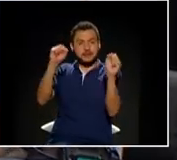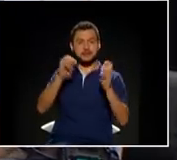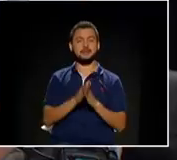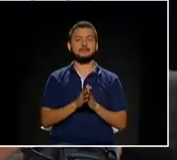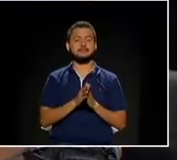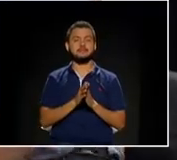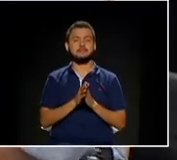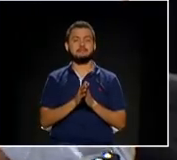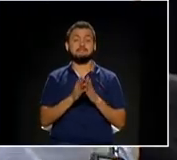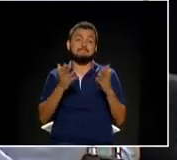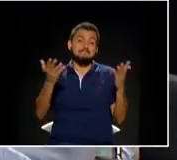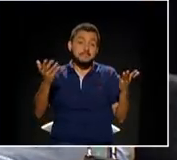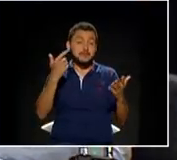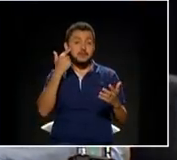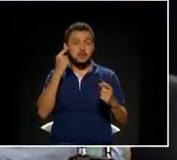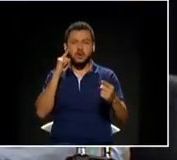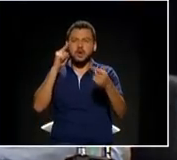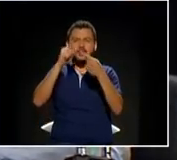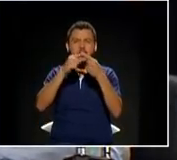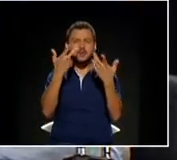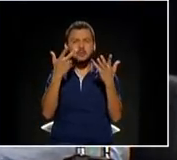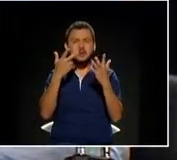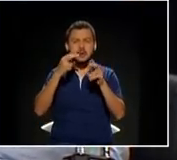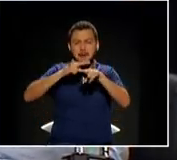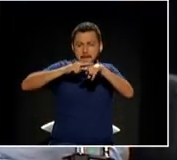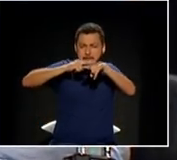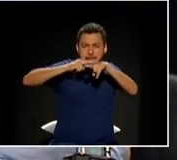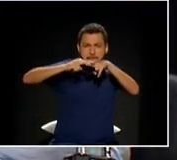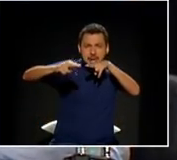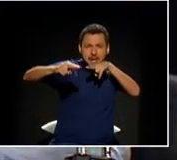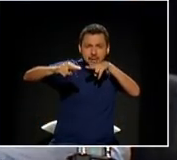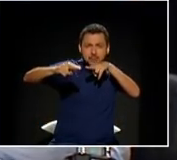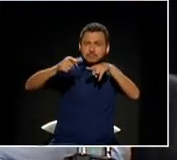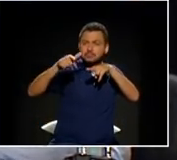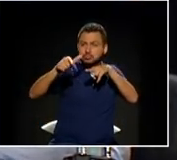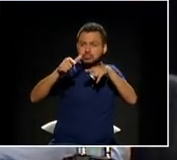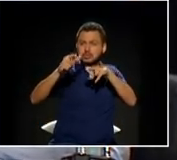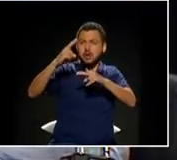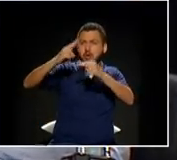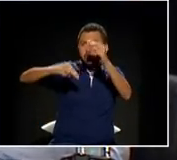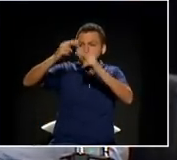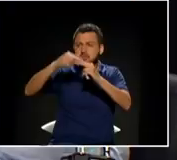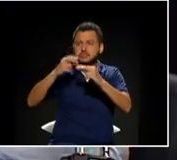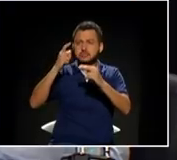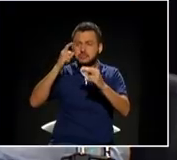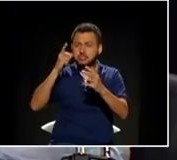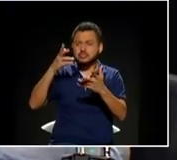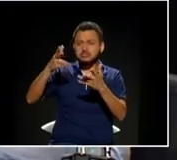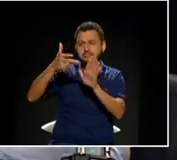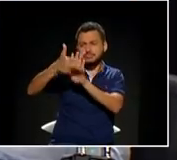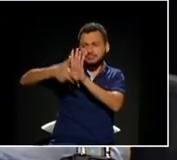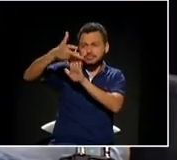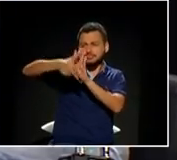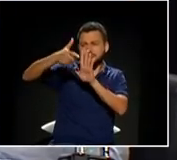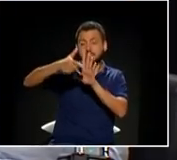alternativa actual que existe un tren de cercanías bien hecho es una alternativa al metro y no tenemos que enterrar en una discusión que no tiene